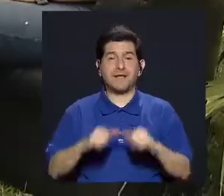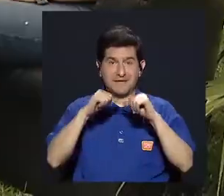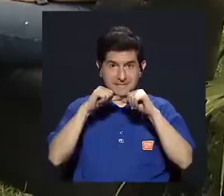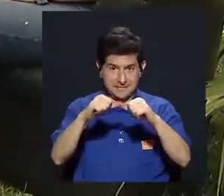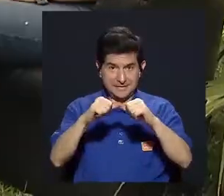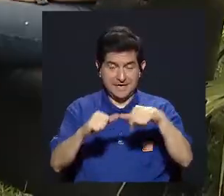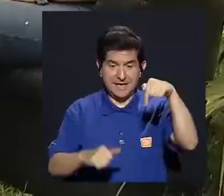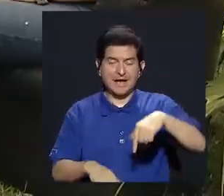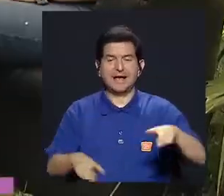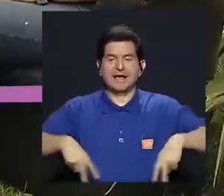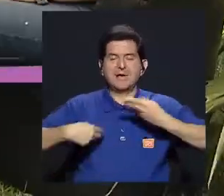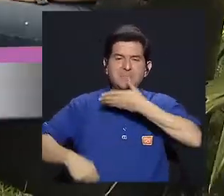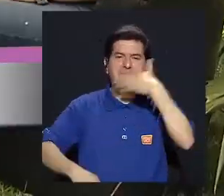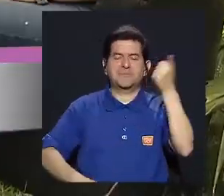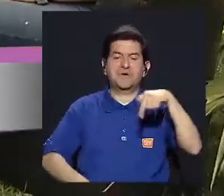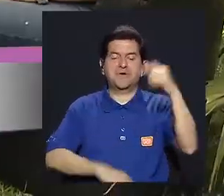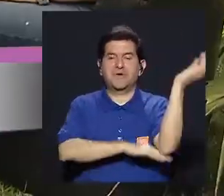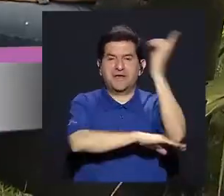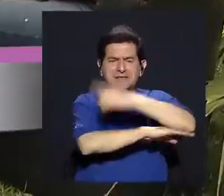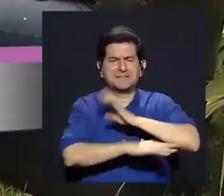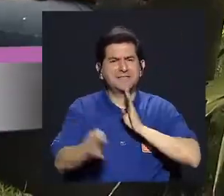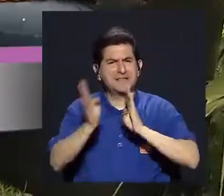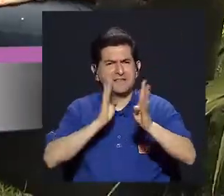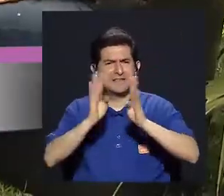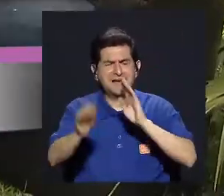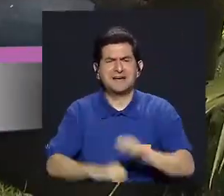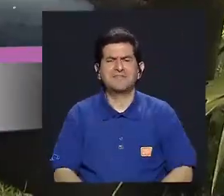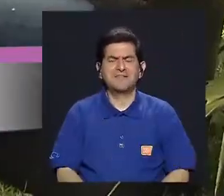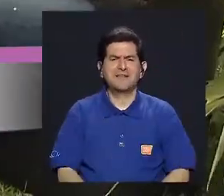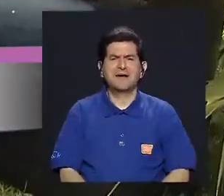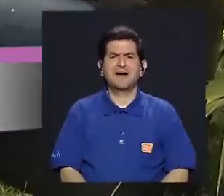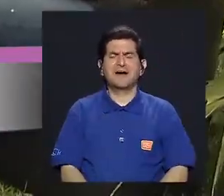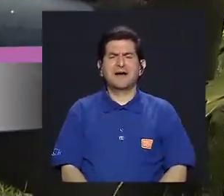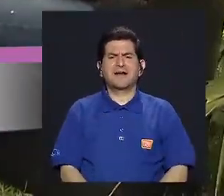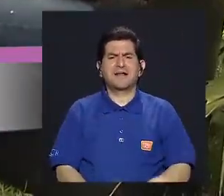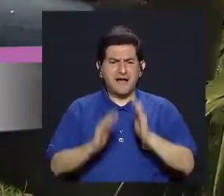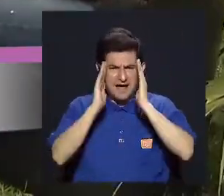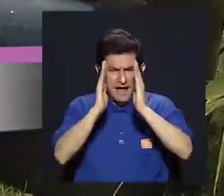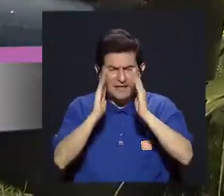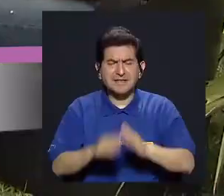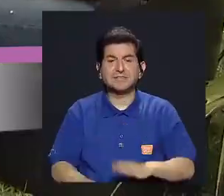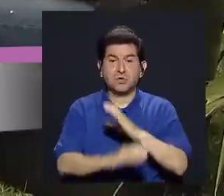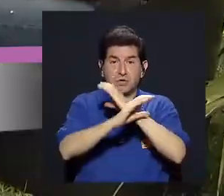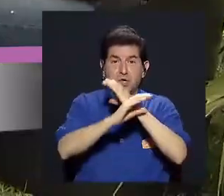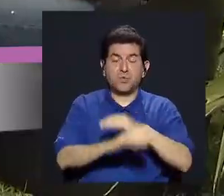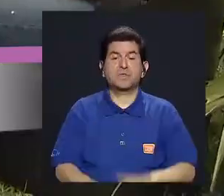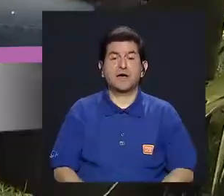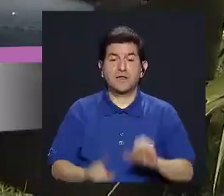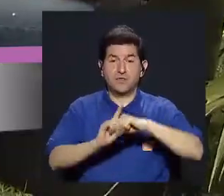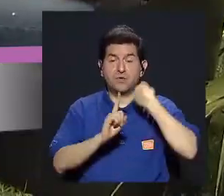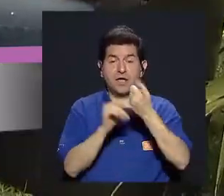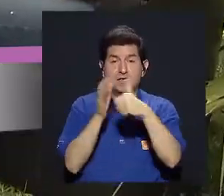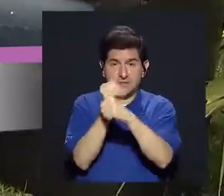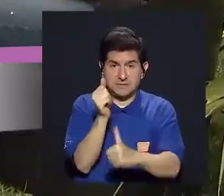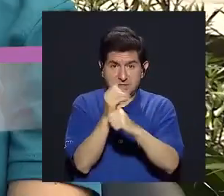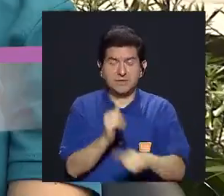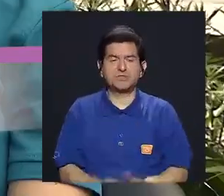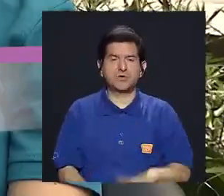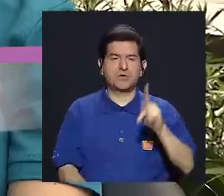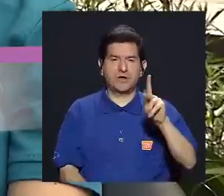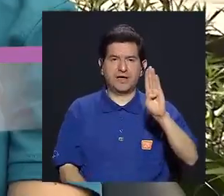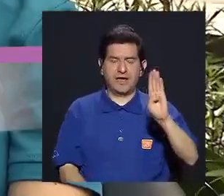continuamos con vivir mejor el día de hoy conversando acerca de los cuidados y la prevención de la diarrea para ello nos acompaña